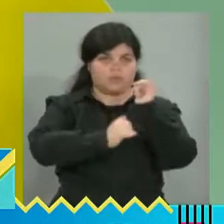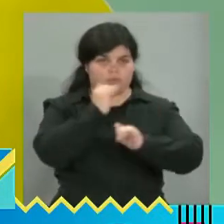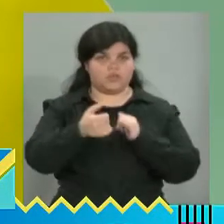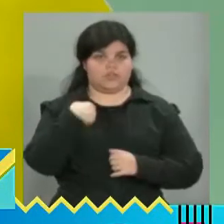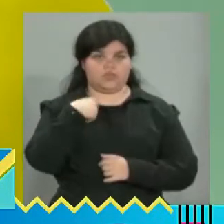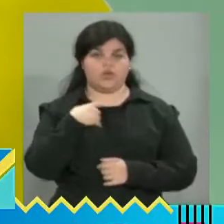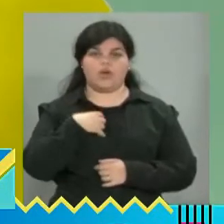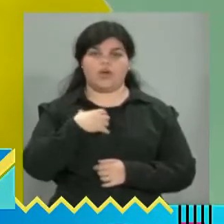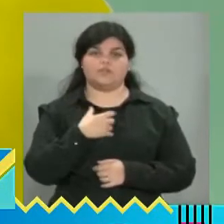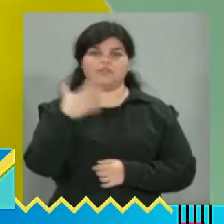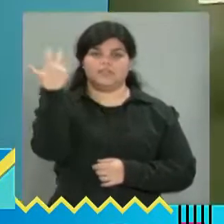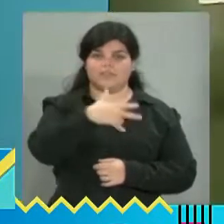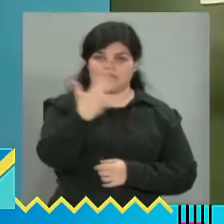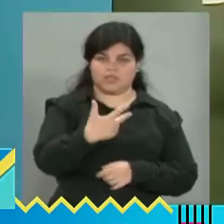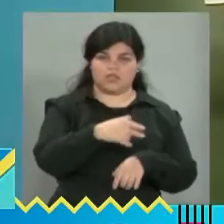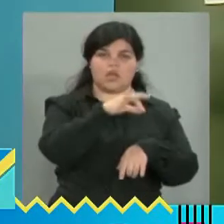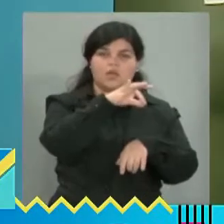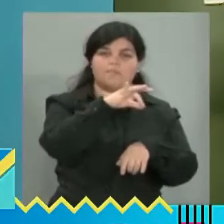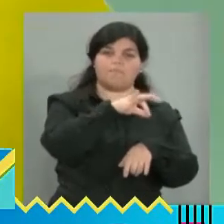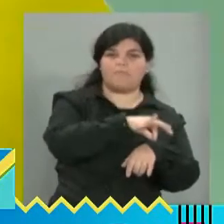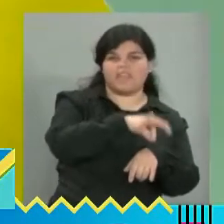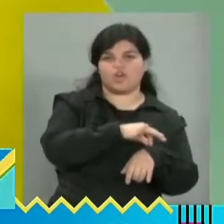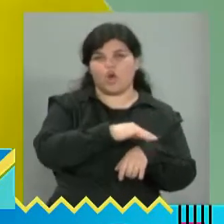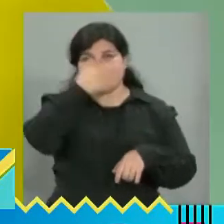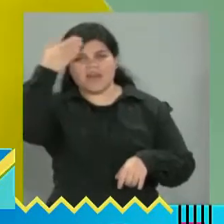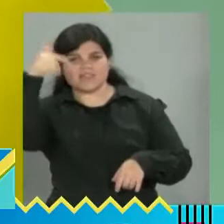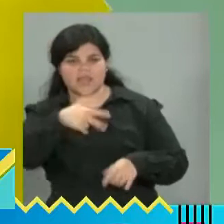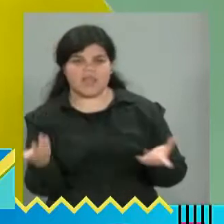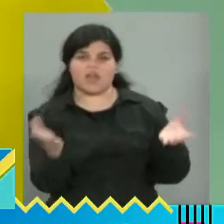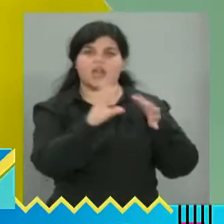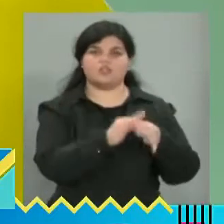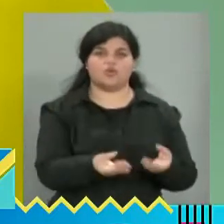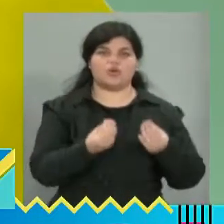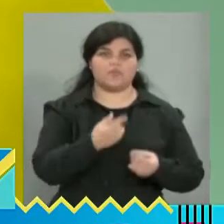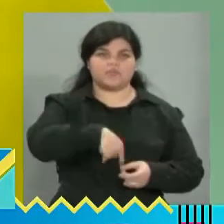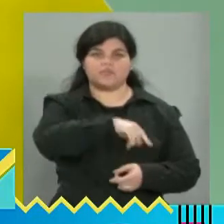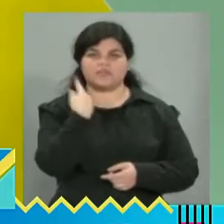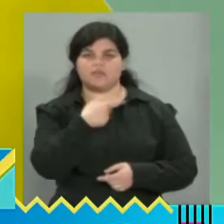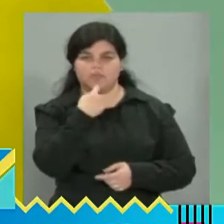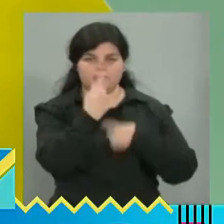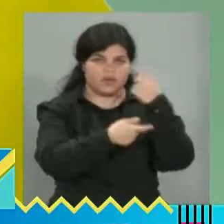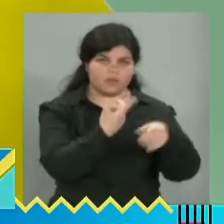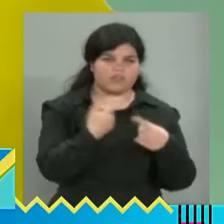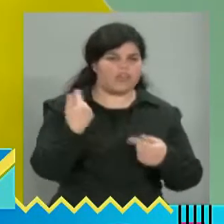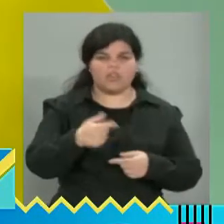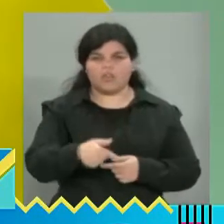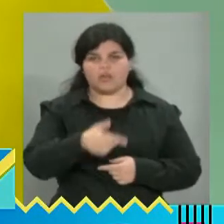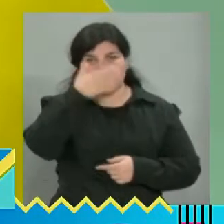universidad en tercer año en relación médico-paciente. Y siempre le pregunto a los alumnos que saben de tabaquismo,